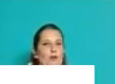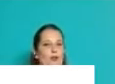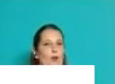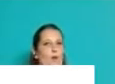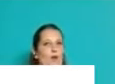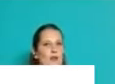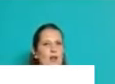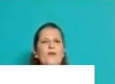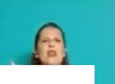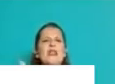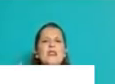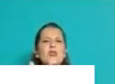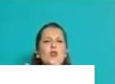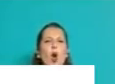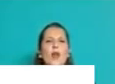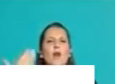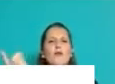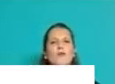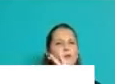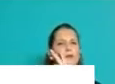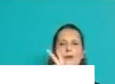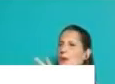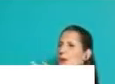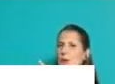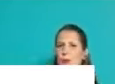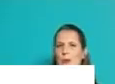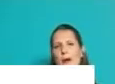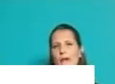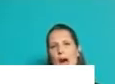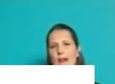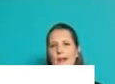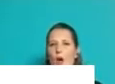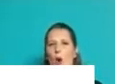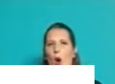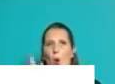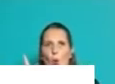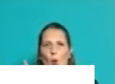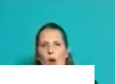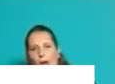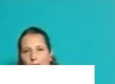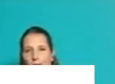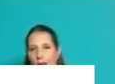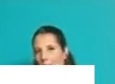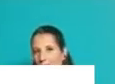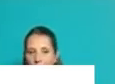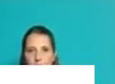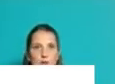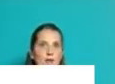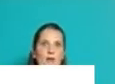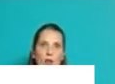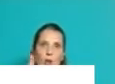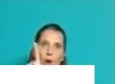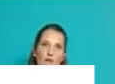¿Cuántas veces en nuestra historia elegimos el camino del atajo? ¿Cuántas? Y siempre, siempre terminamos pagando